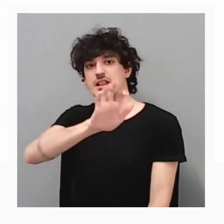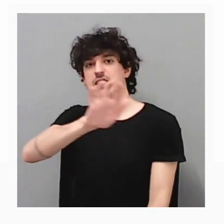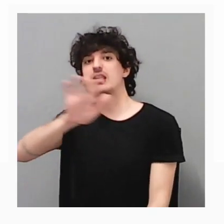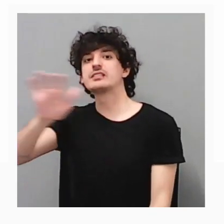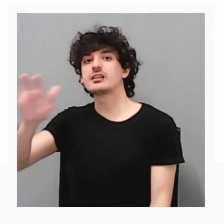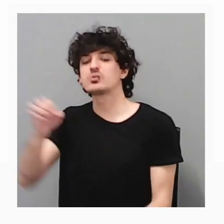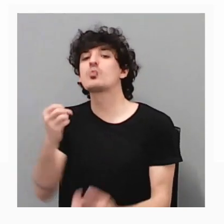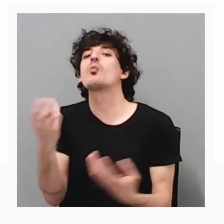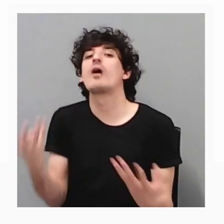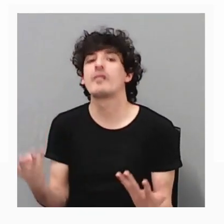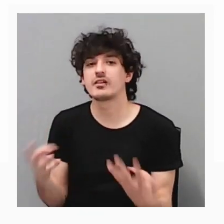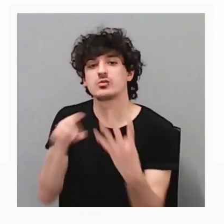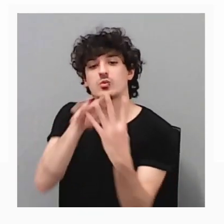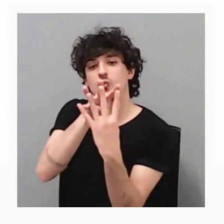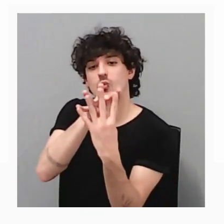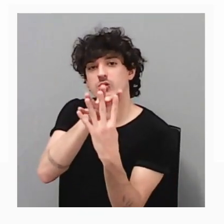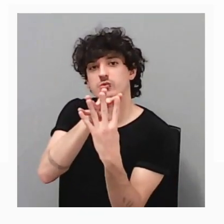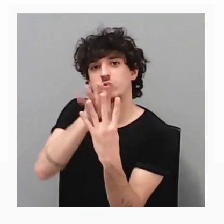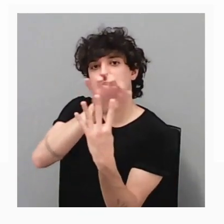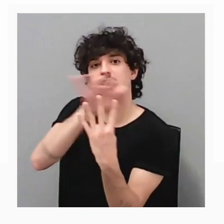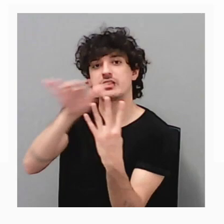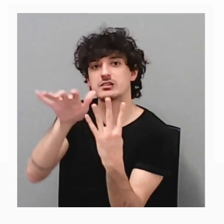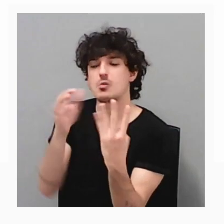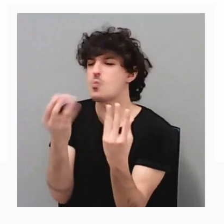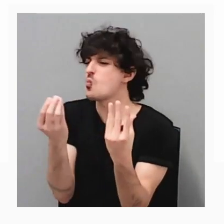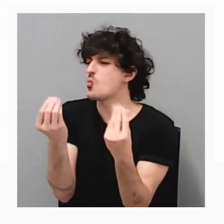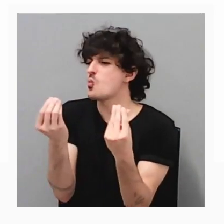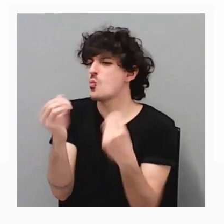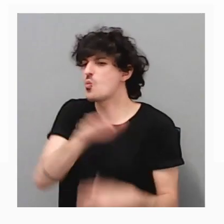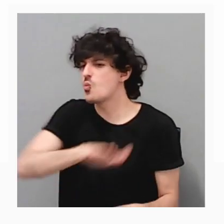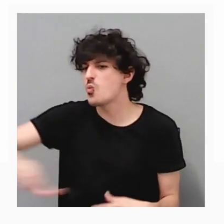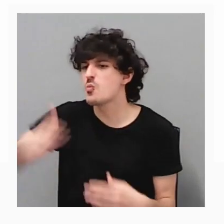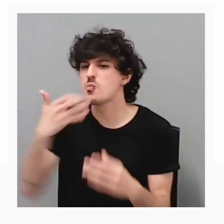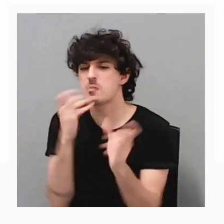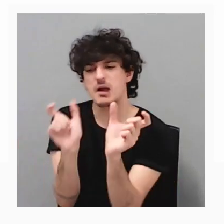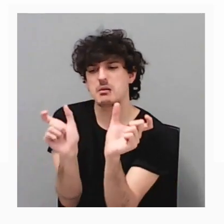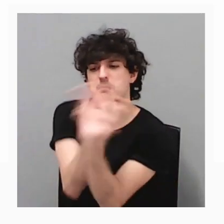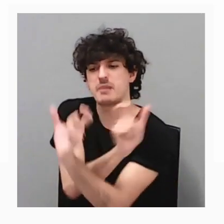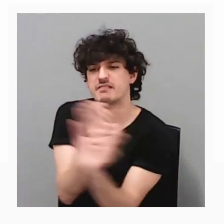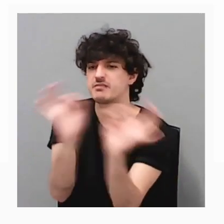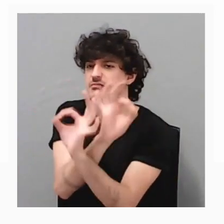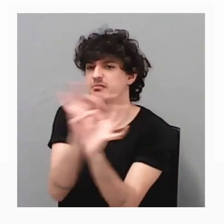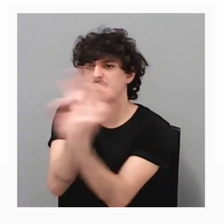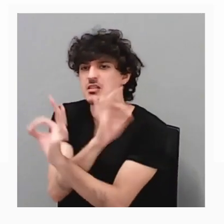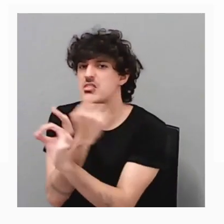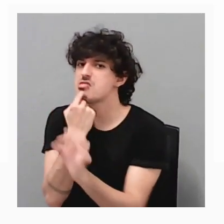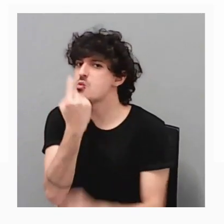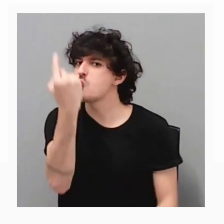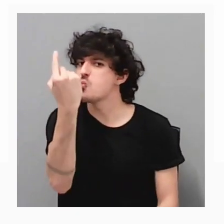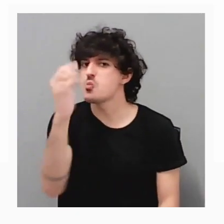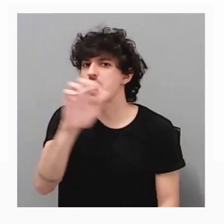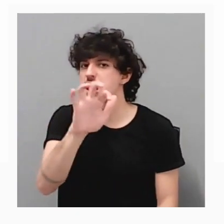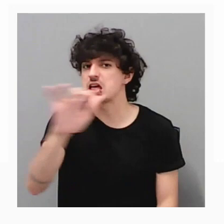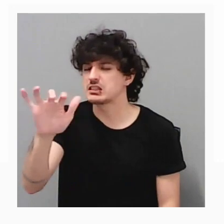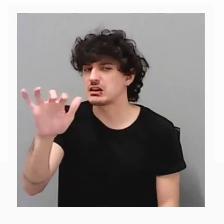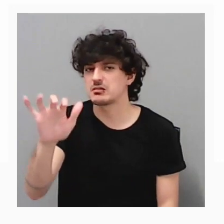1, 2, 3, 4. Muchos niños, por ejemplo, con dislexia, te van a decir solo una letra. La verrite la va a